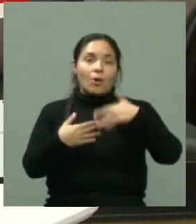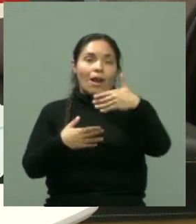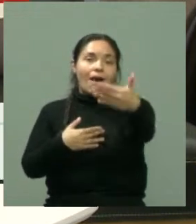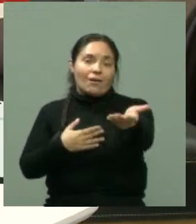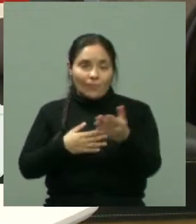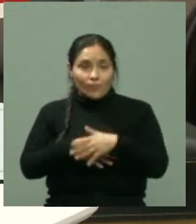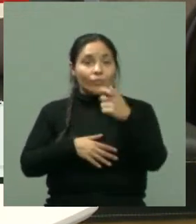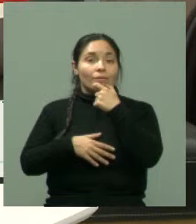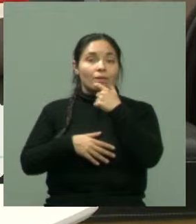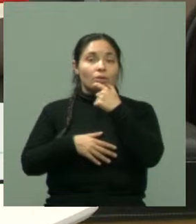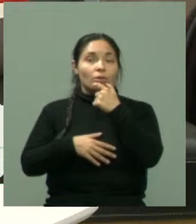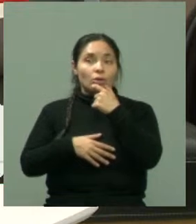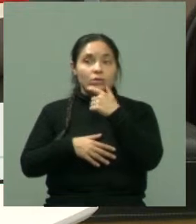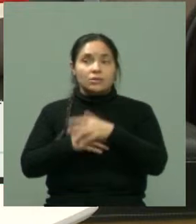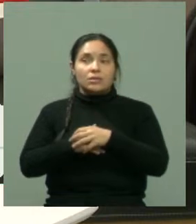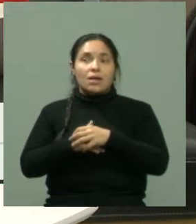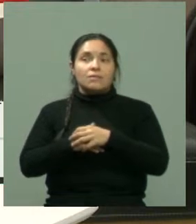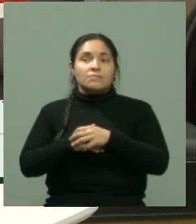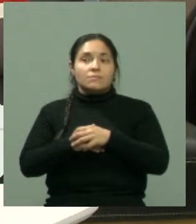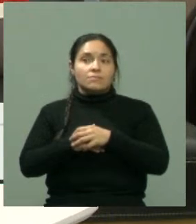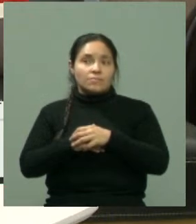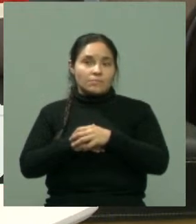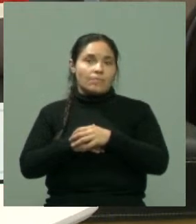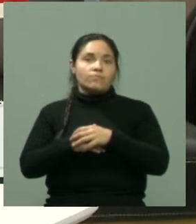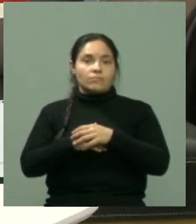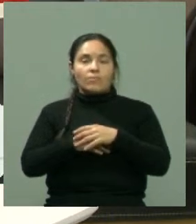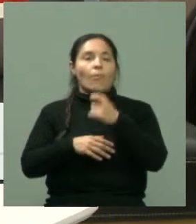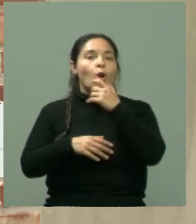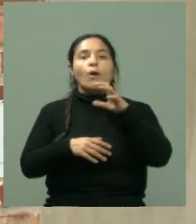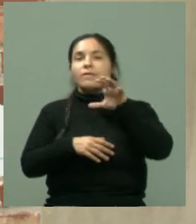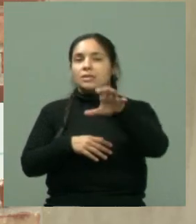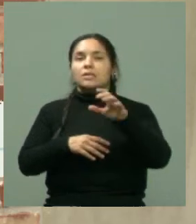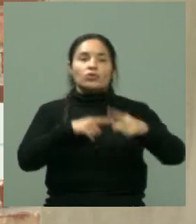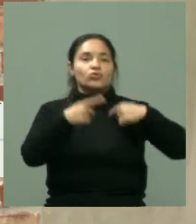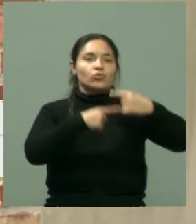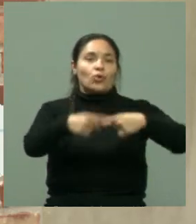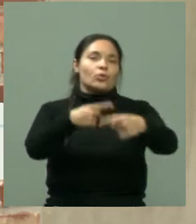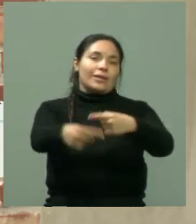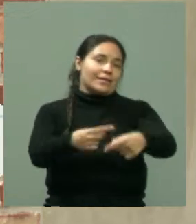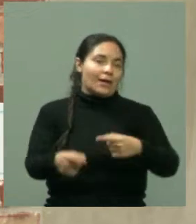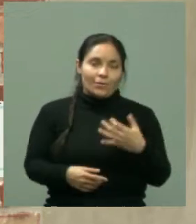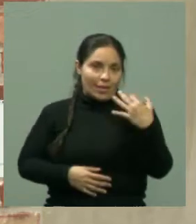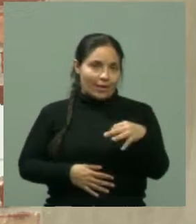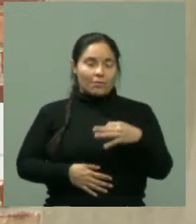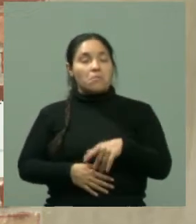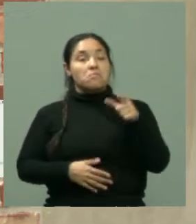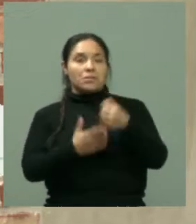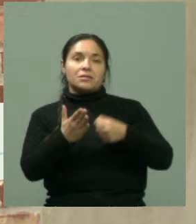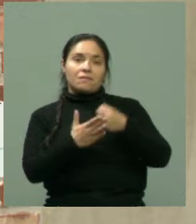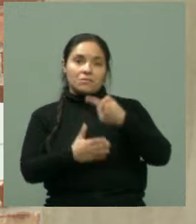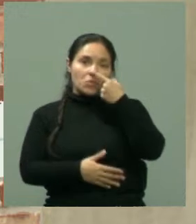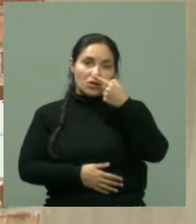sea una cuestión más de una provincia sustentable y sostenible. Lindo desafío. Digo, teniendo en cuenta que en